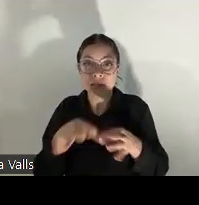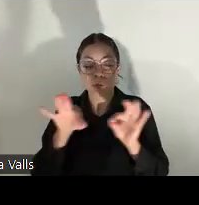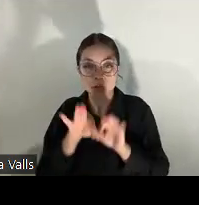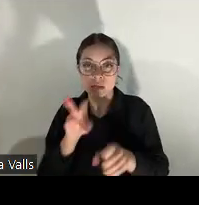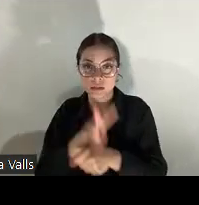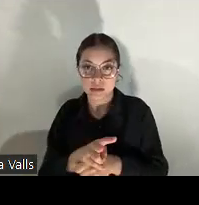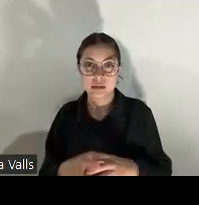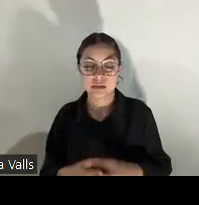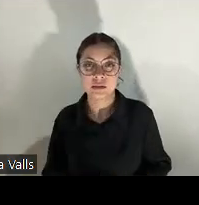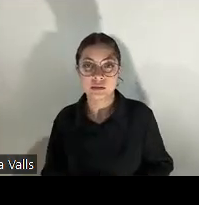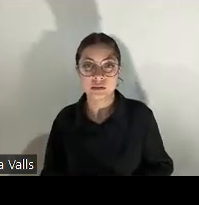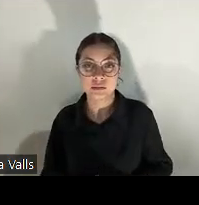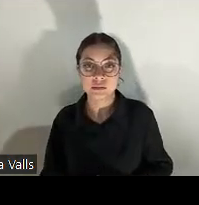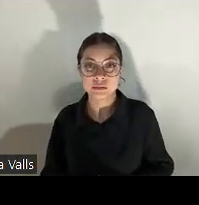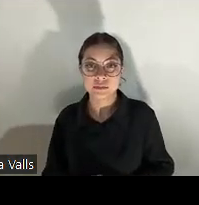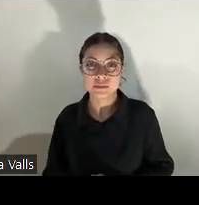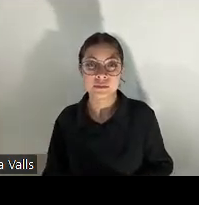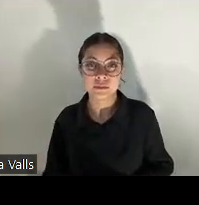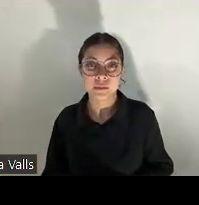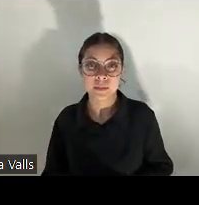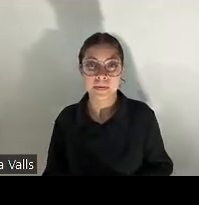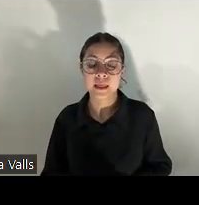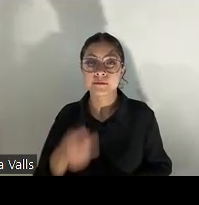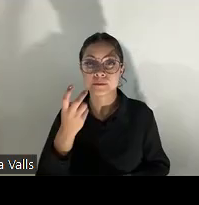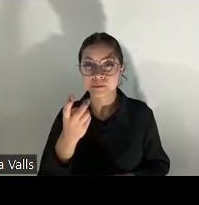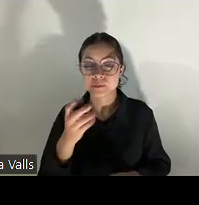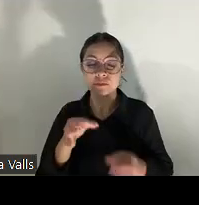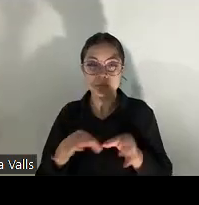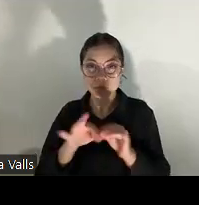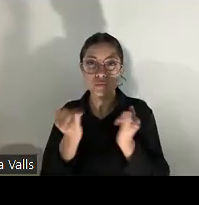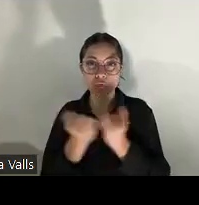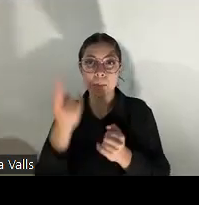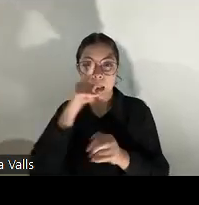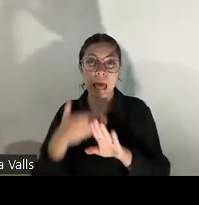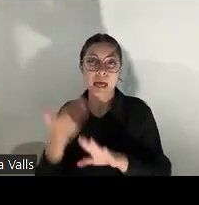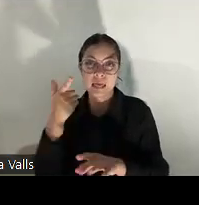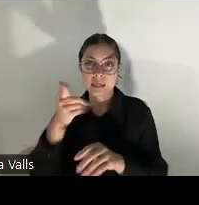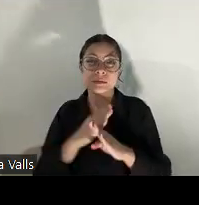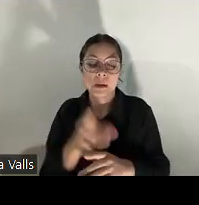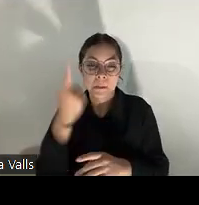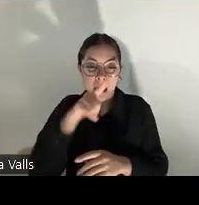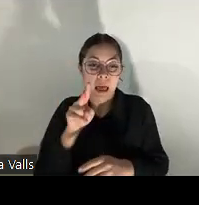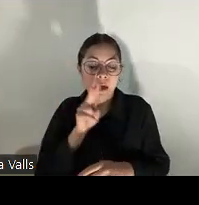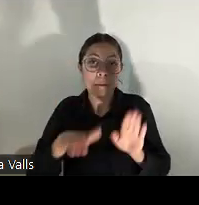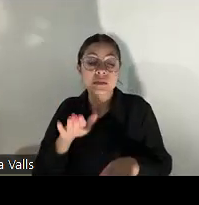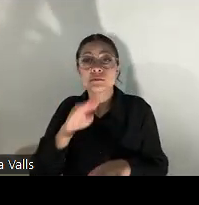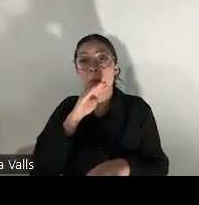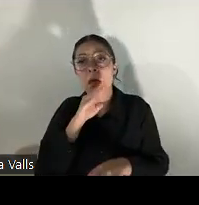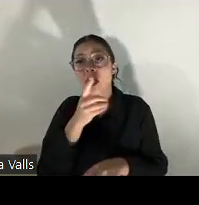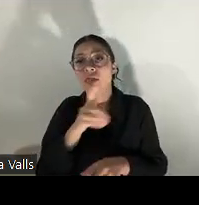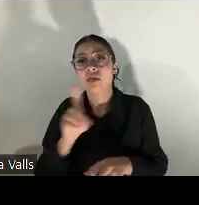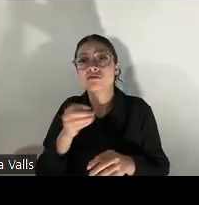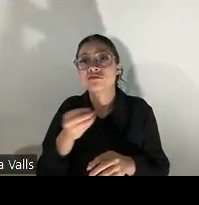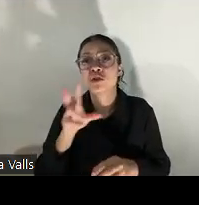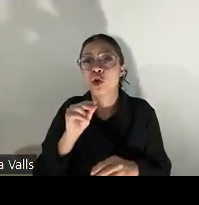importante, y bueno, ahí también es una forma importante de intervenir, porque hay niños en que tienen mamás muy desorganizadoras, pero también